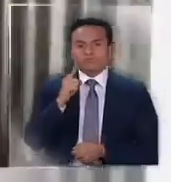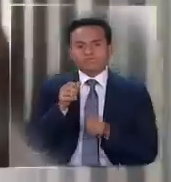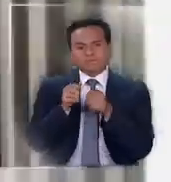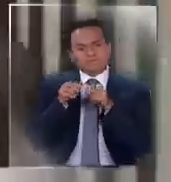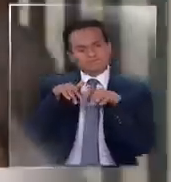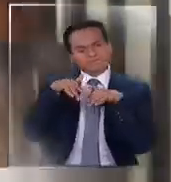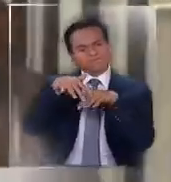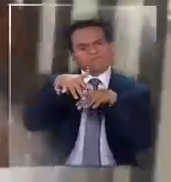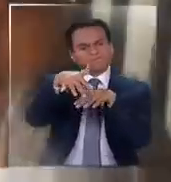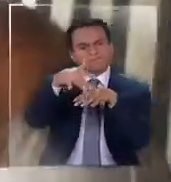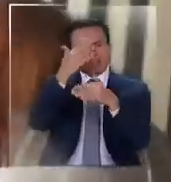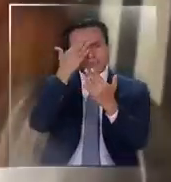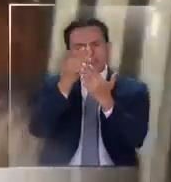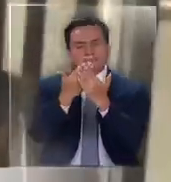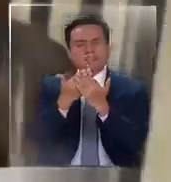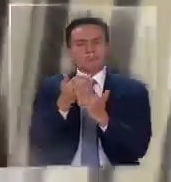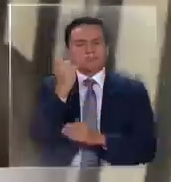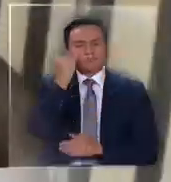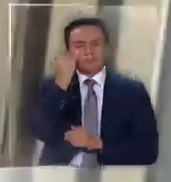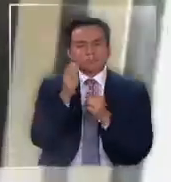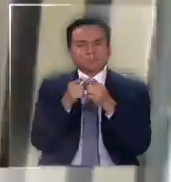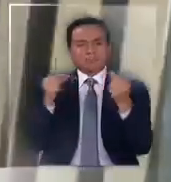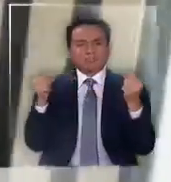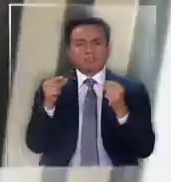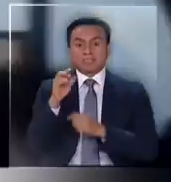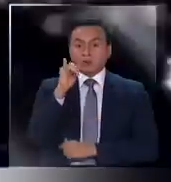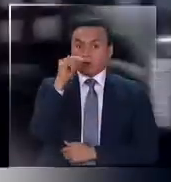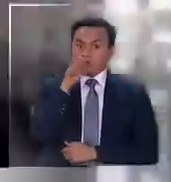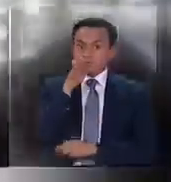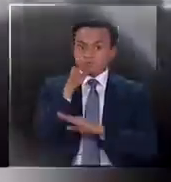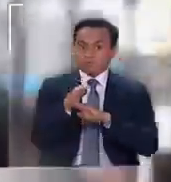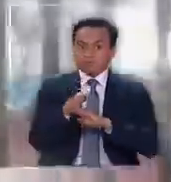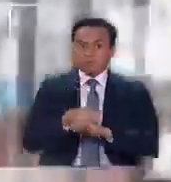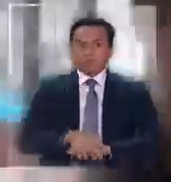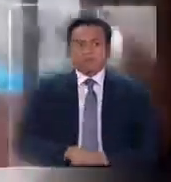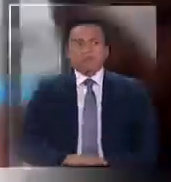masa a manifestarse al frontis del Instituto Nacional este jueves.